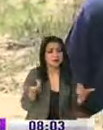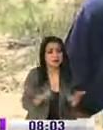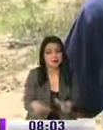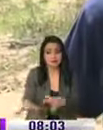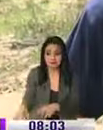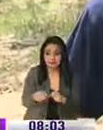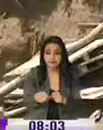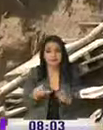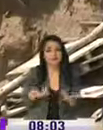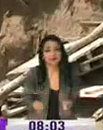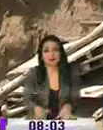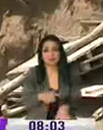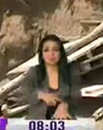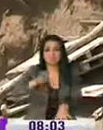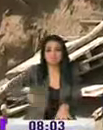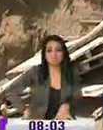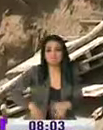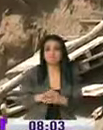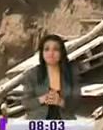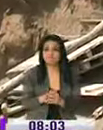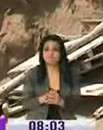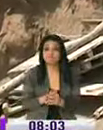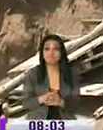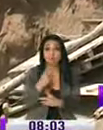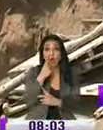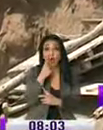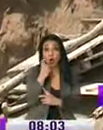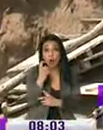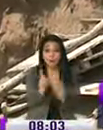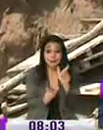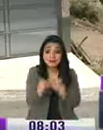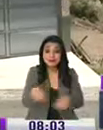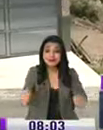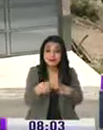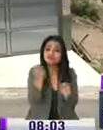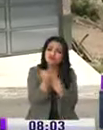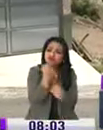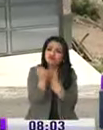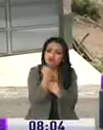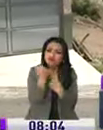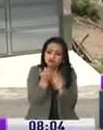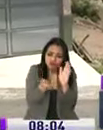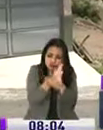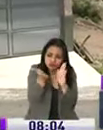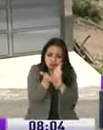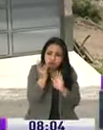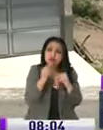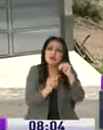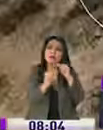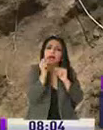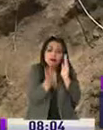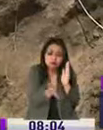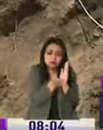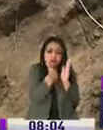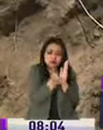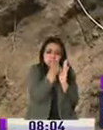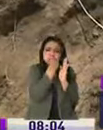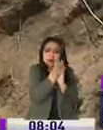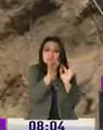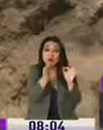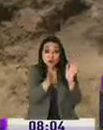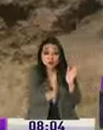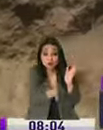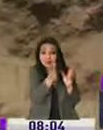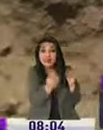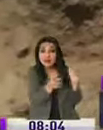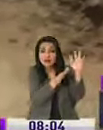ni nada. Junto a otros obreros trabajaba en la apertura de cimientos para levantar un muro de contención, pero de pronto la pared de tierra